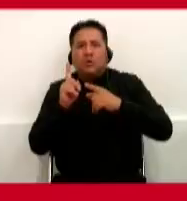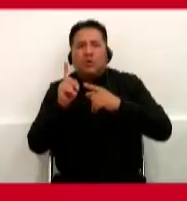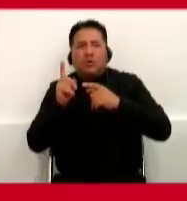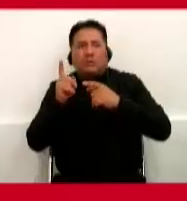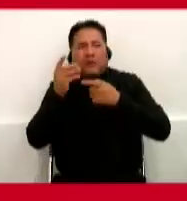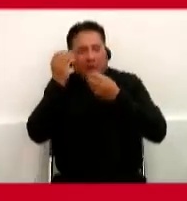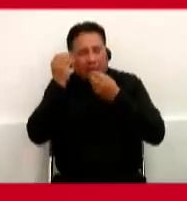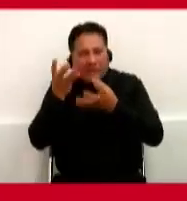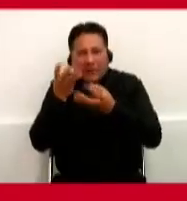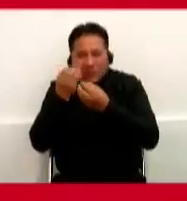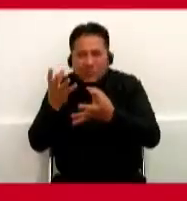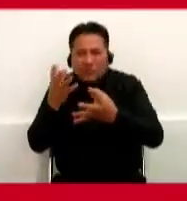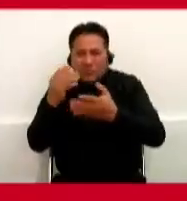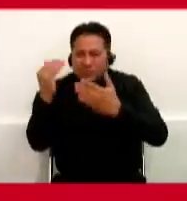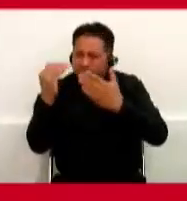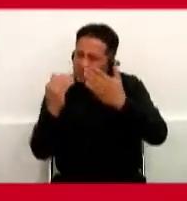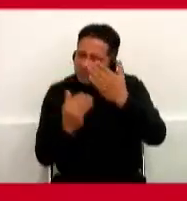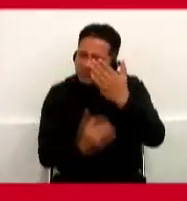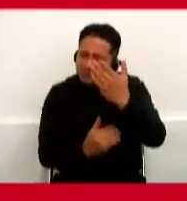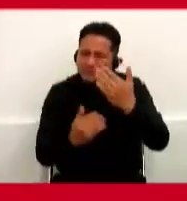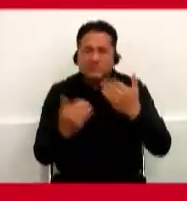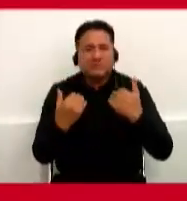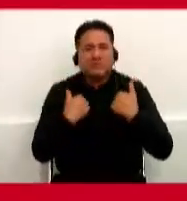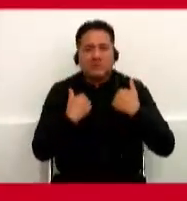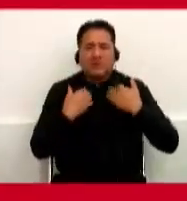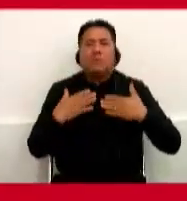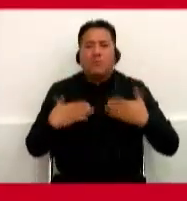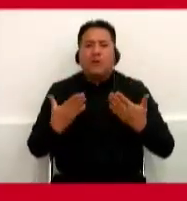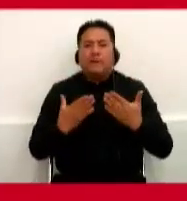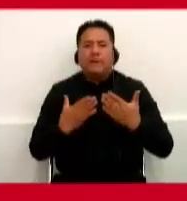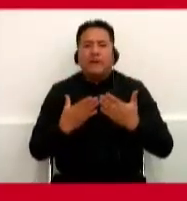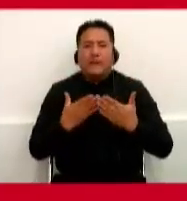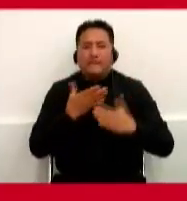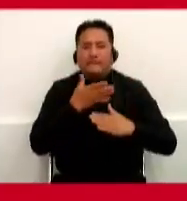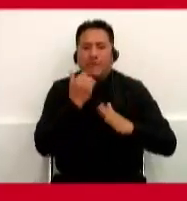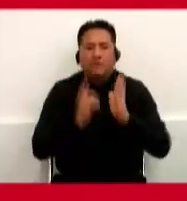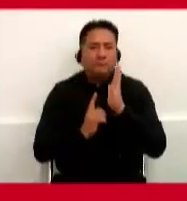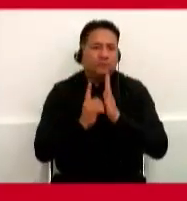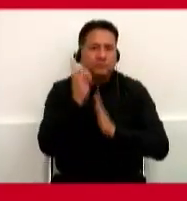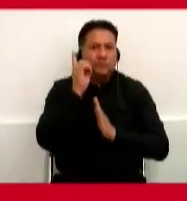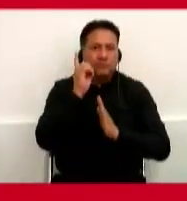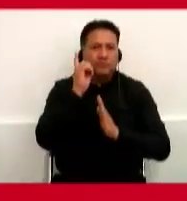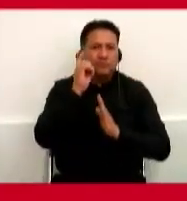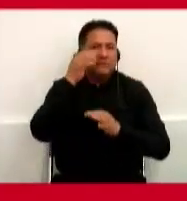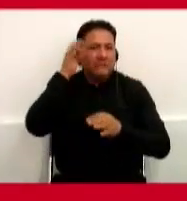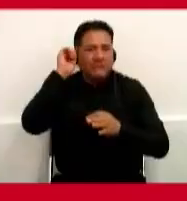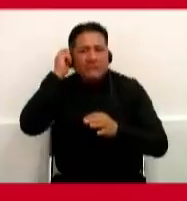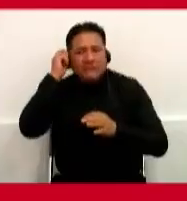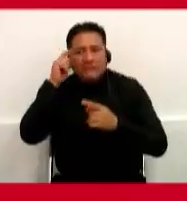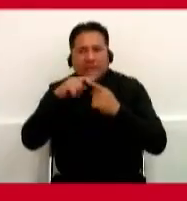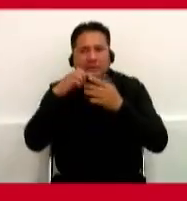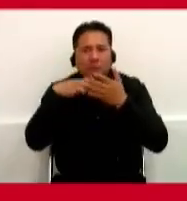eso podemos desarrollar ingenierías y proyectos bastante desafiantes.